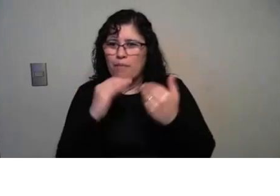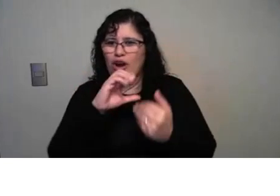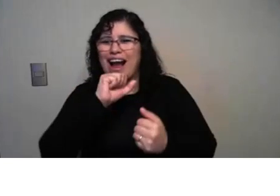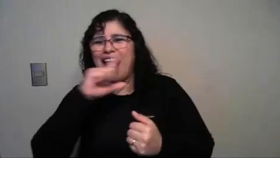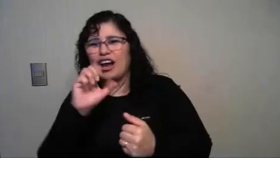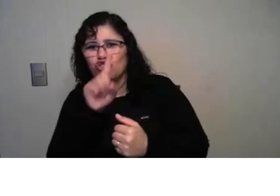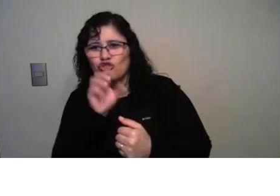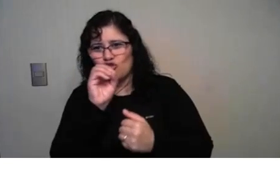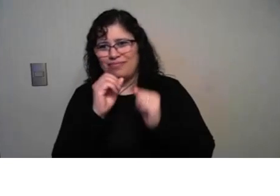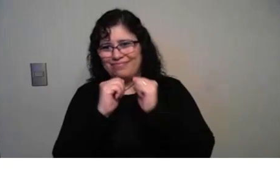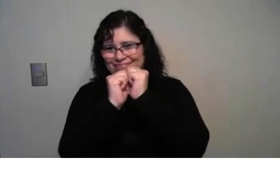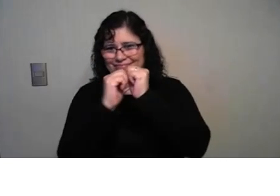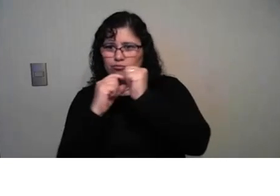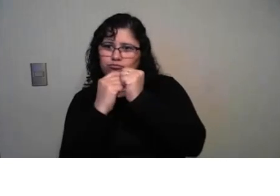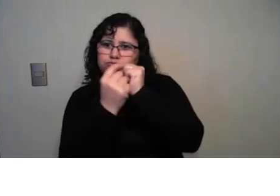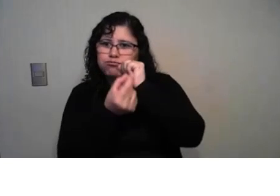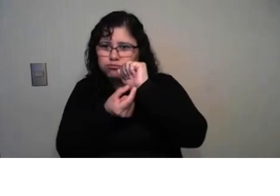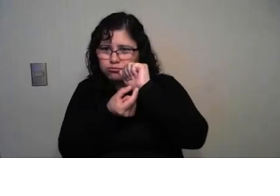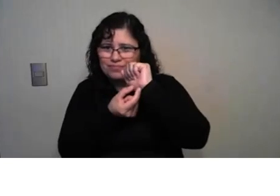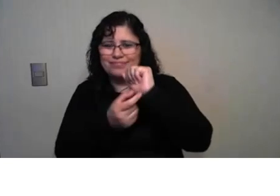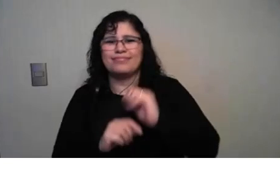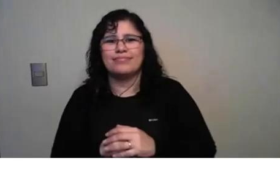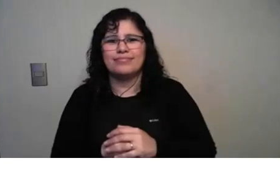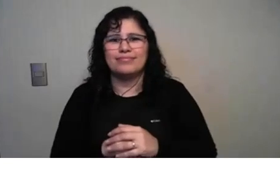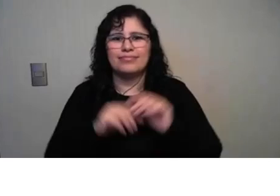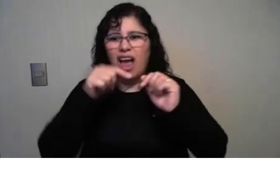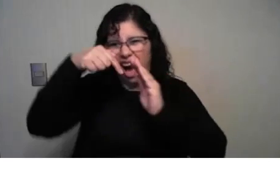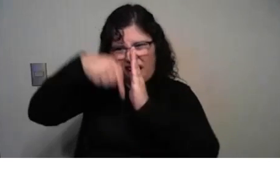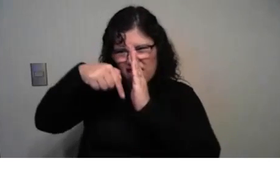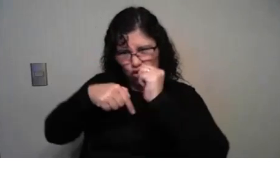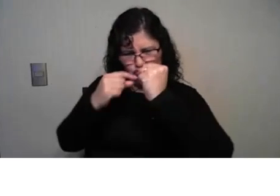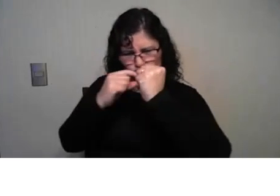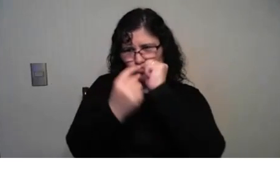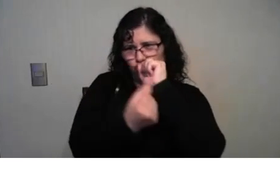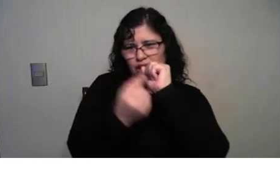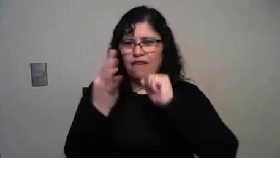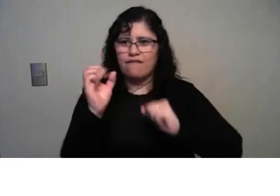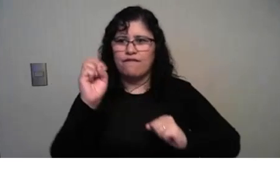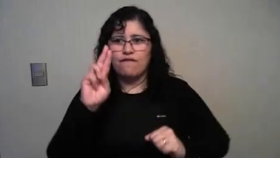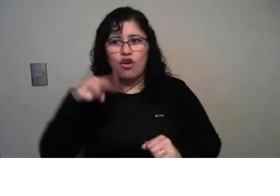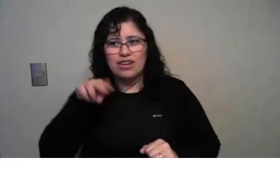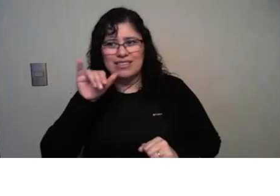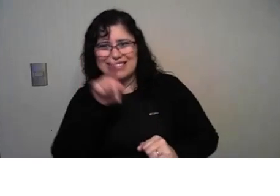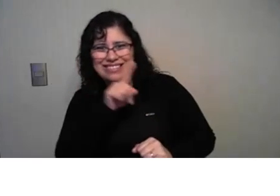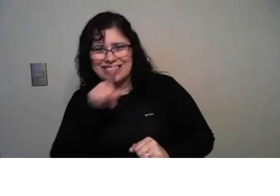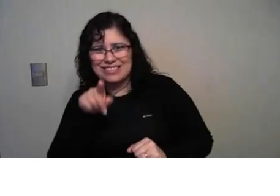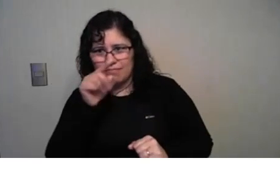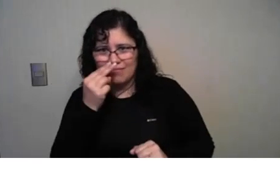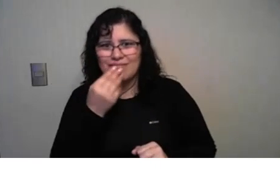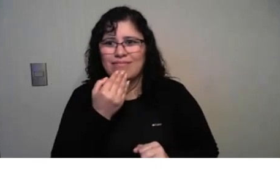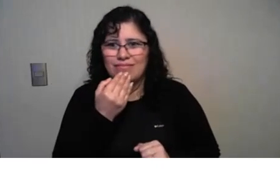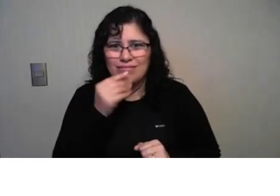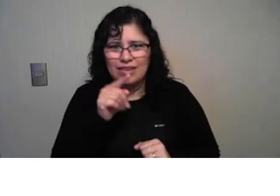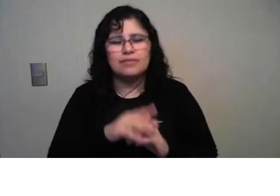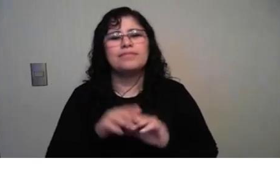calloso, ¿ya? Debajo del cuerpo calloso se encuentra el fornix. Por tanto, esto que está aquí es